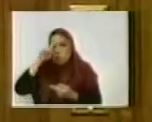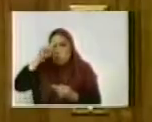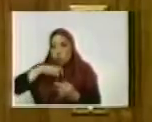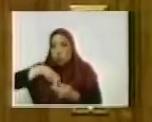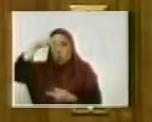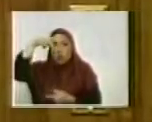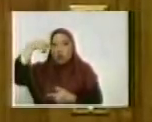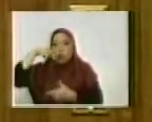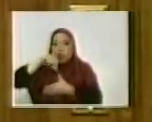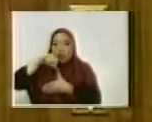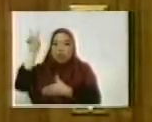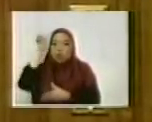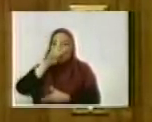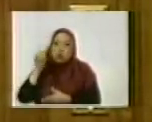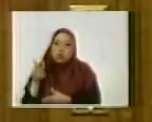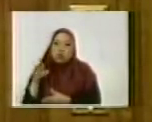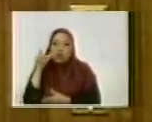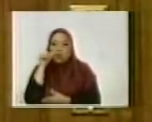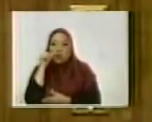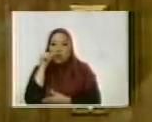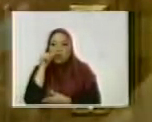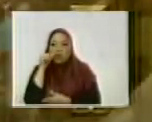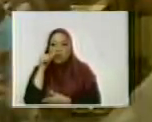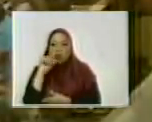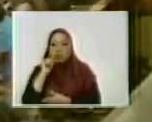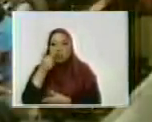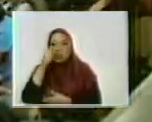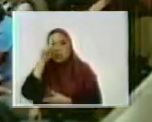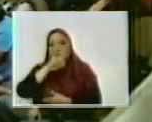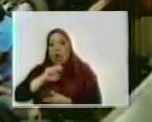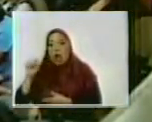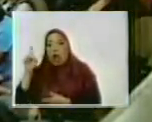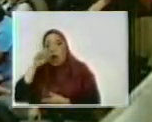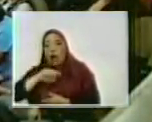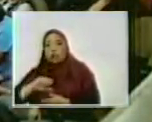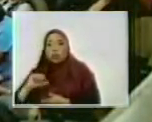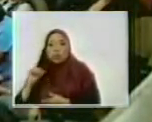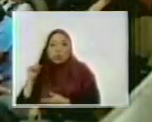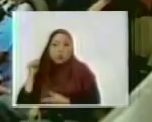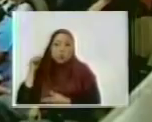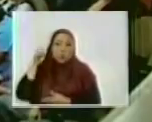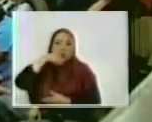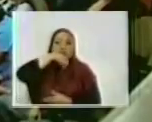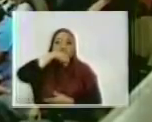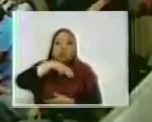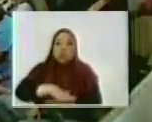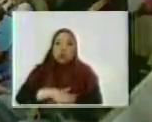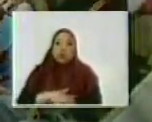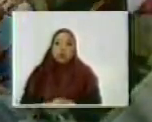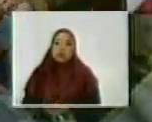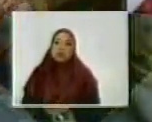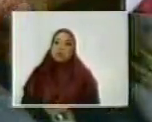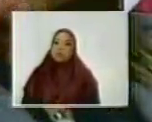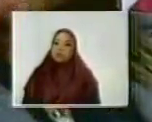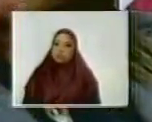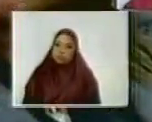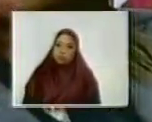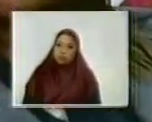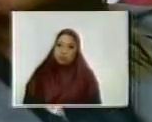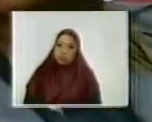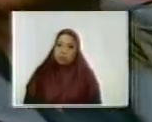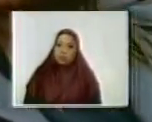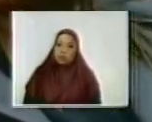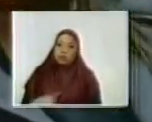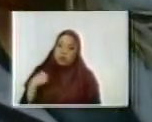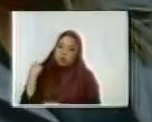es una quimera. Eso lo dijeron hace más de 100 años. Y la historia está ratificando